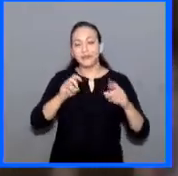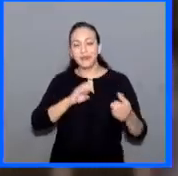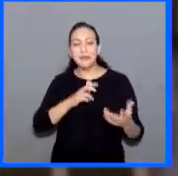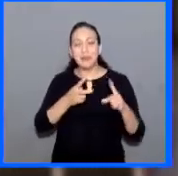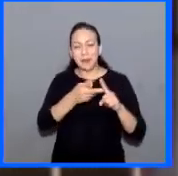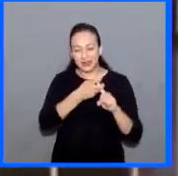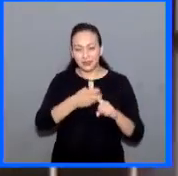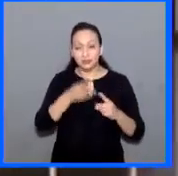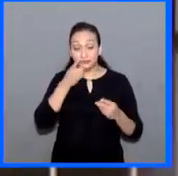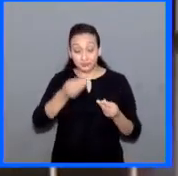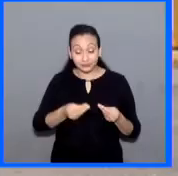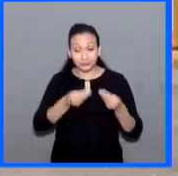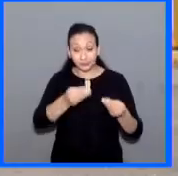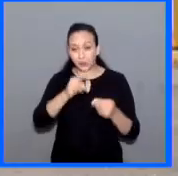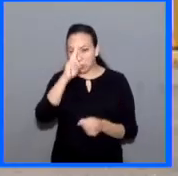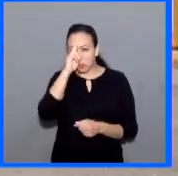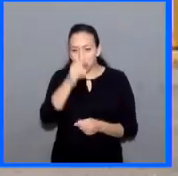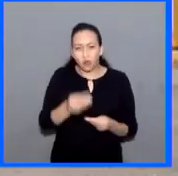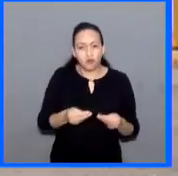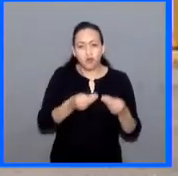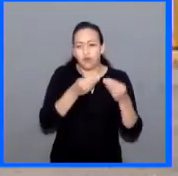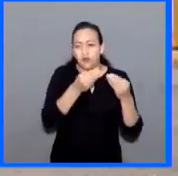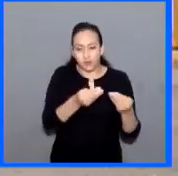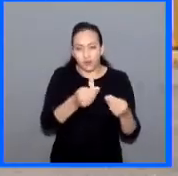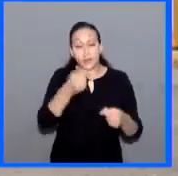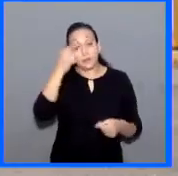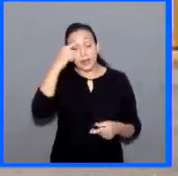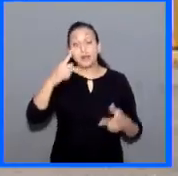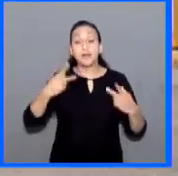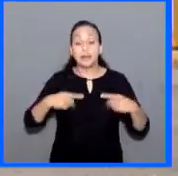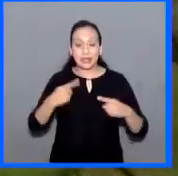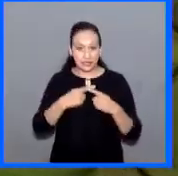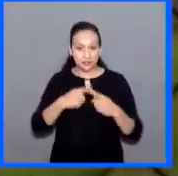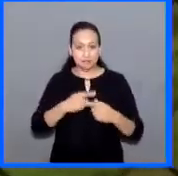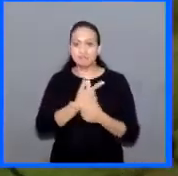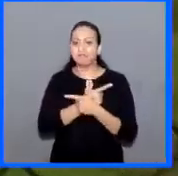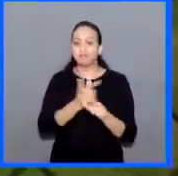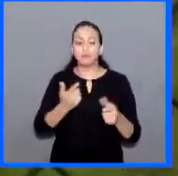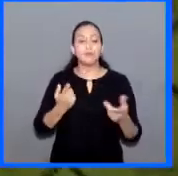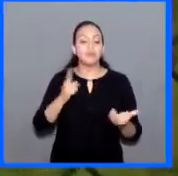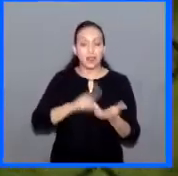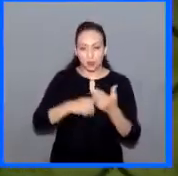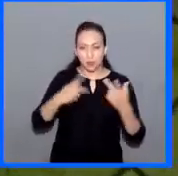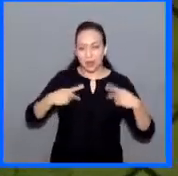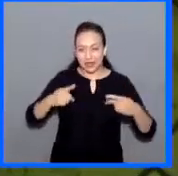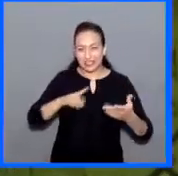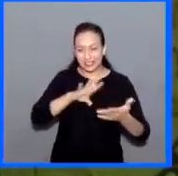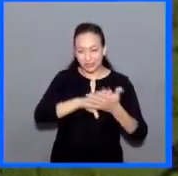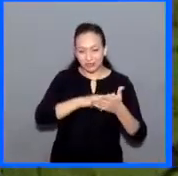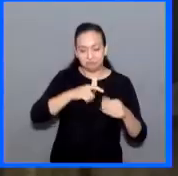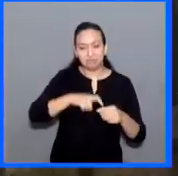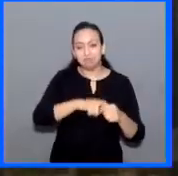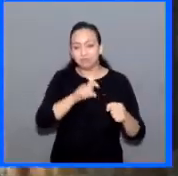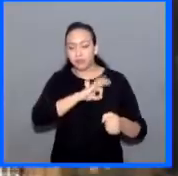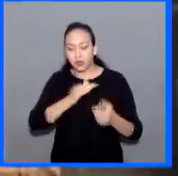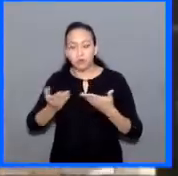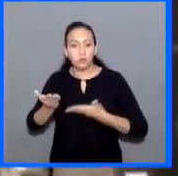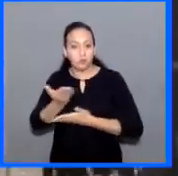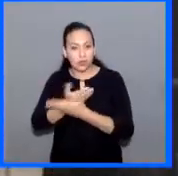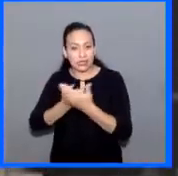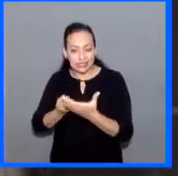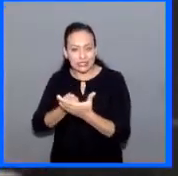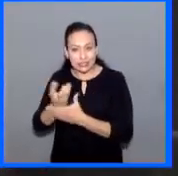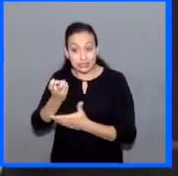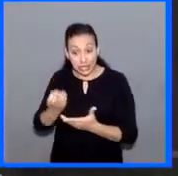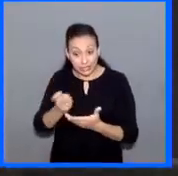el beneficio de la libertad condicionada a las personas sentenciadas por este delito en cualquiera de sus modalidades, vulneran los